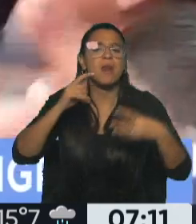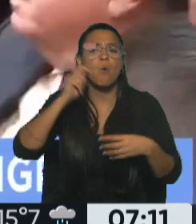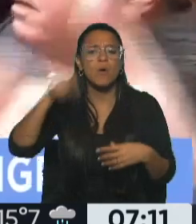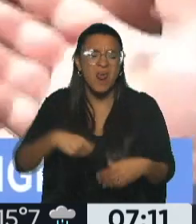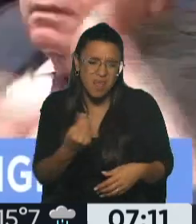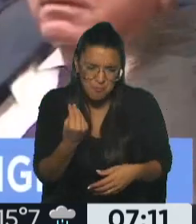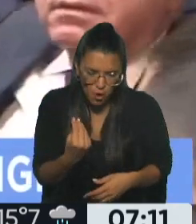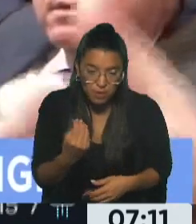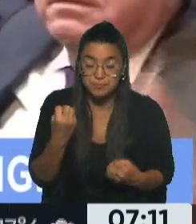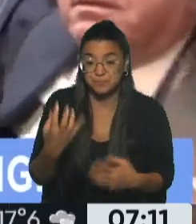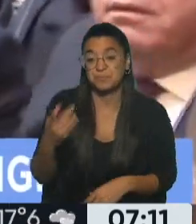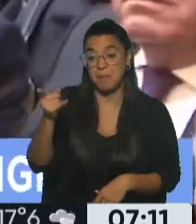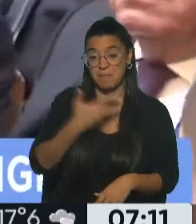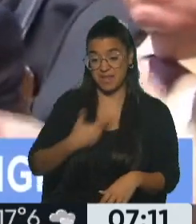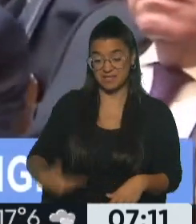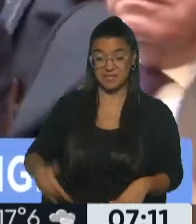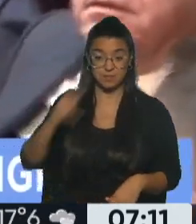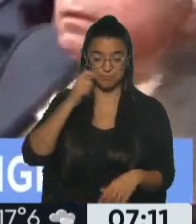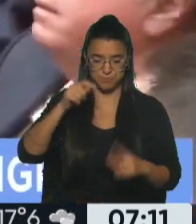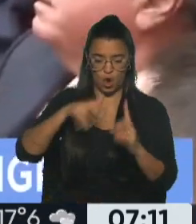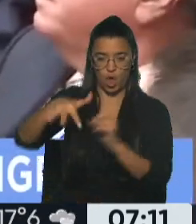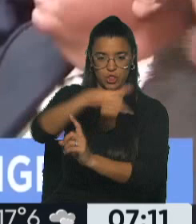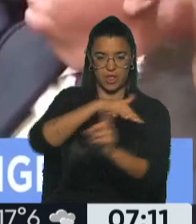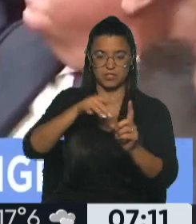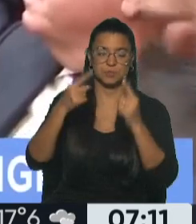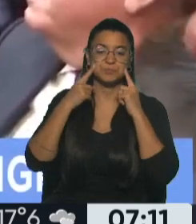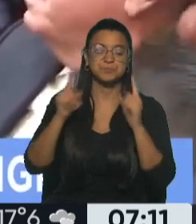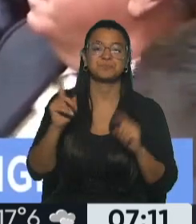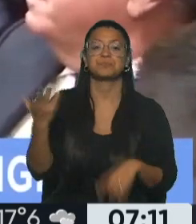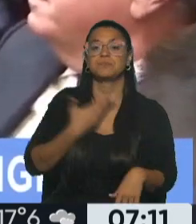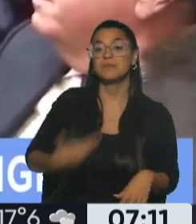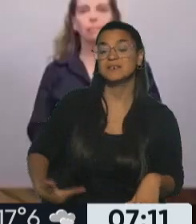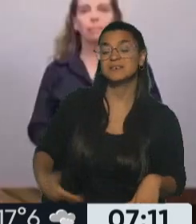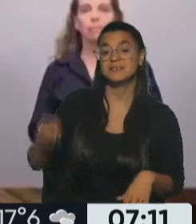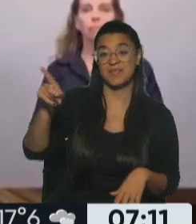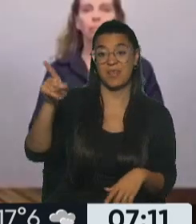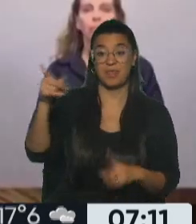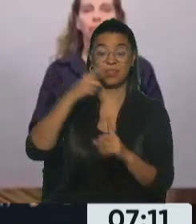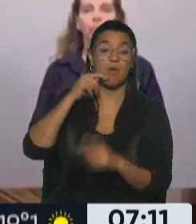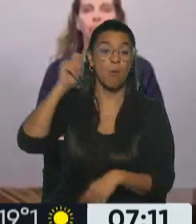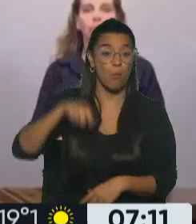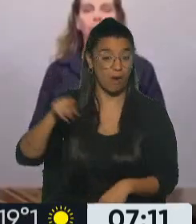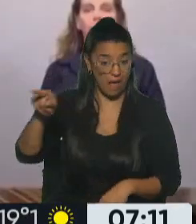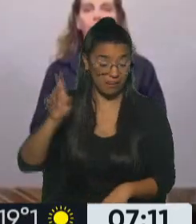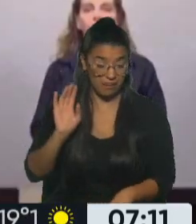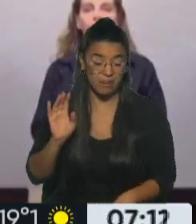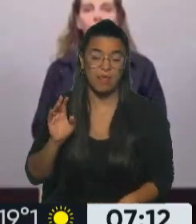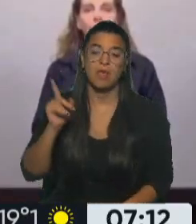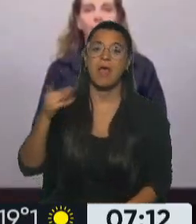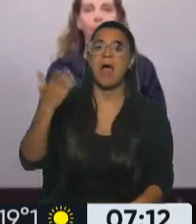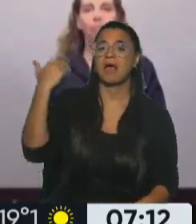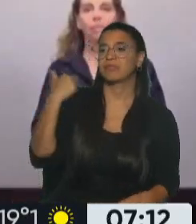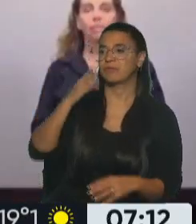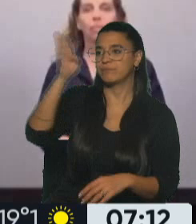porque zelenski vamos a hablar un poco del contexto dale el presidente zelensky había estado en Estados